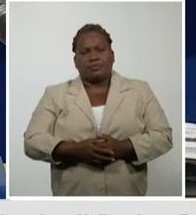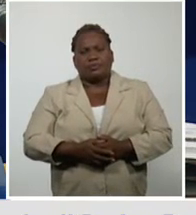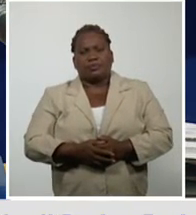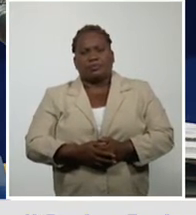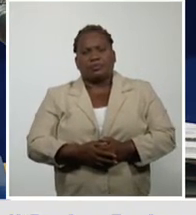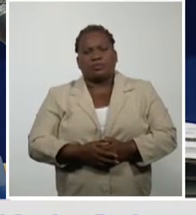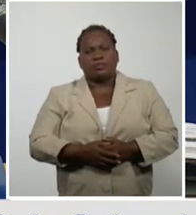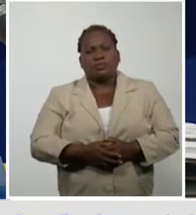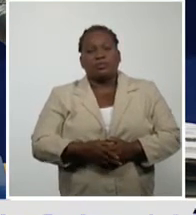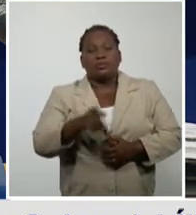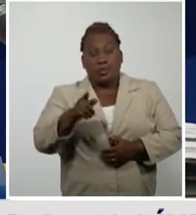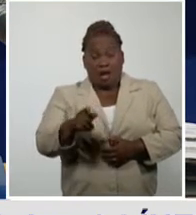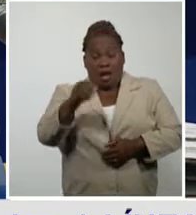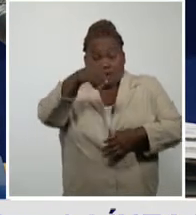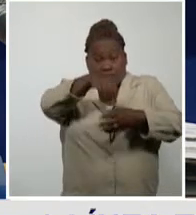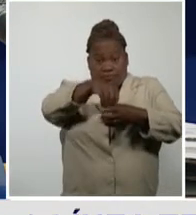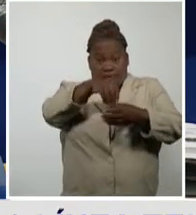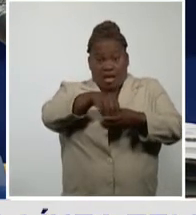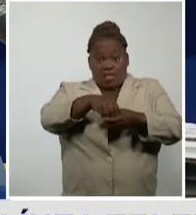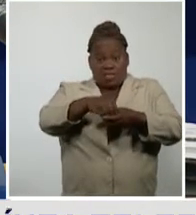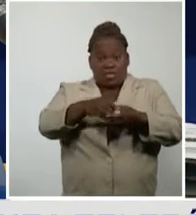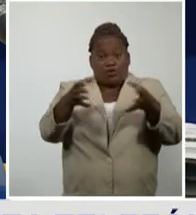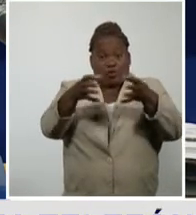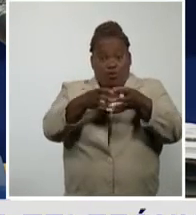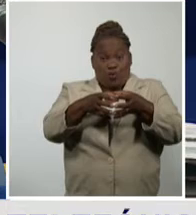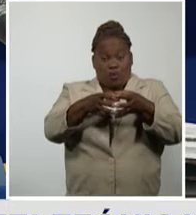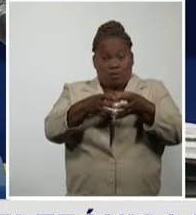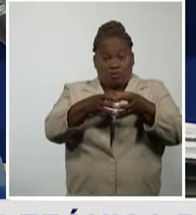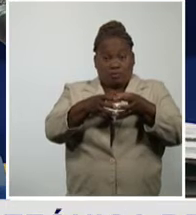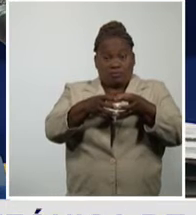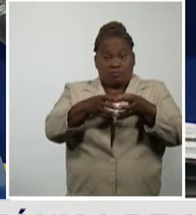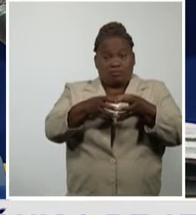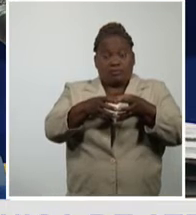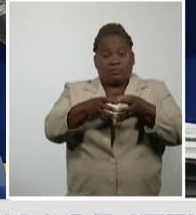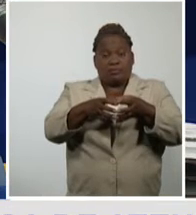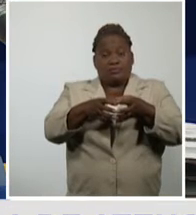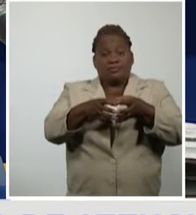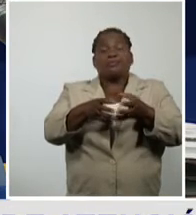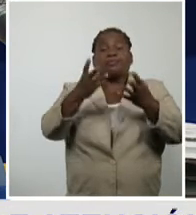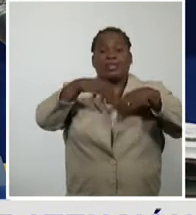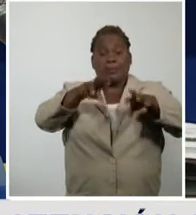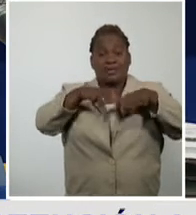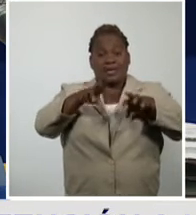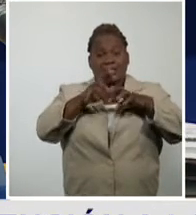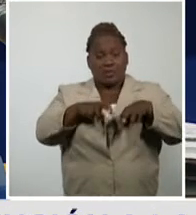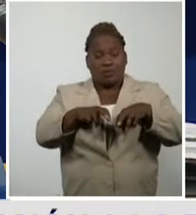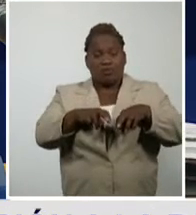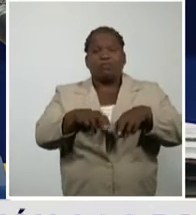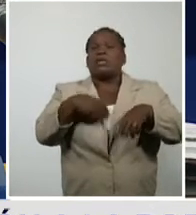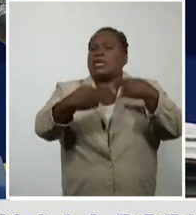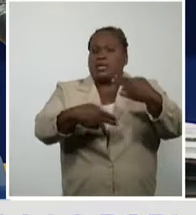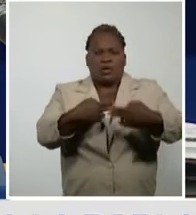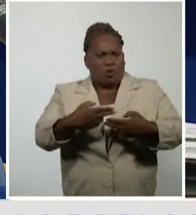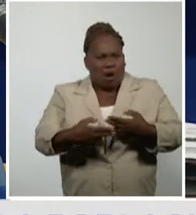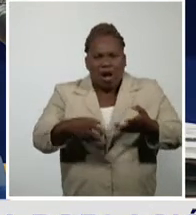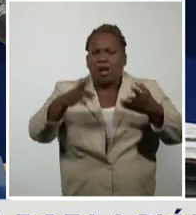Si caen dentro del estudio de los estudios que se están haciendo, pues se estudian